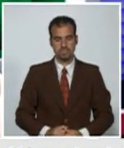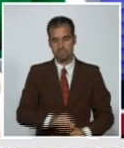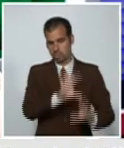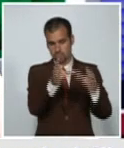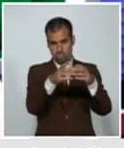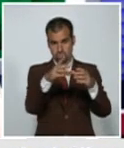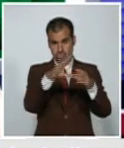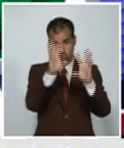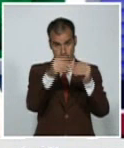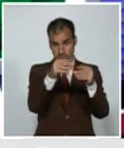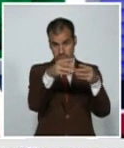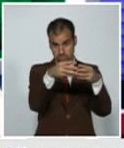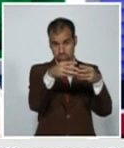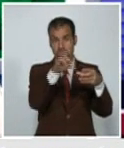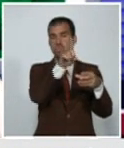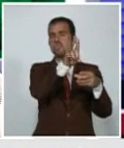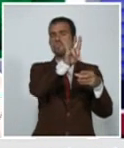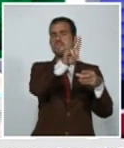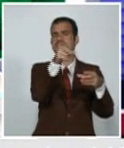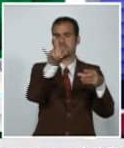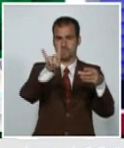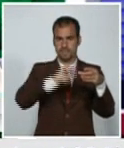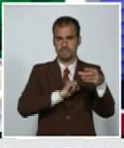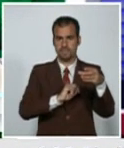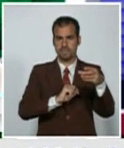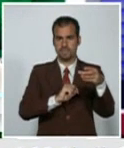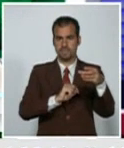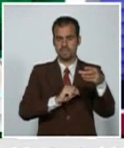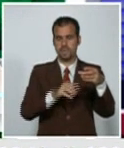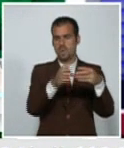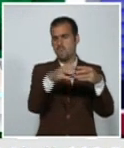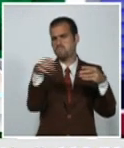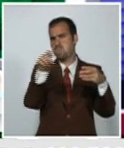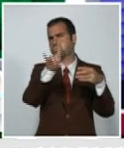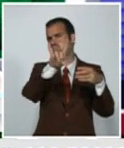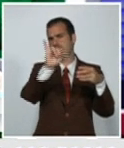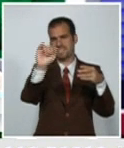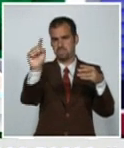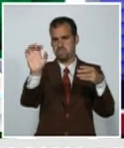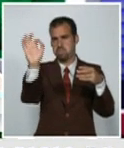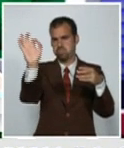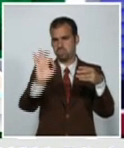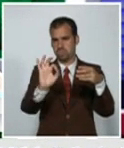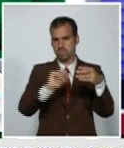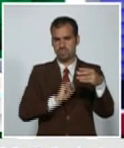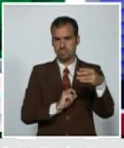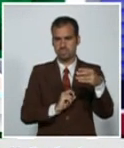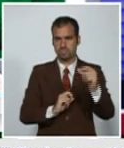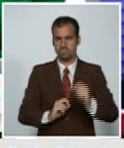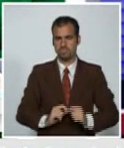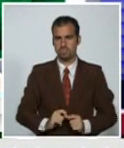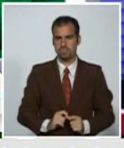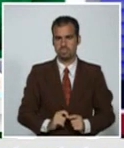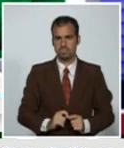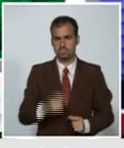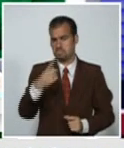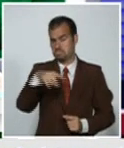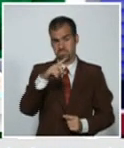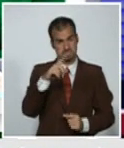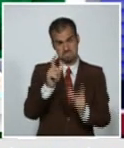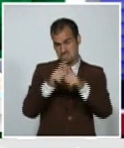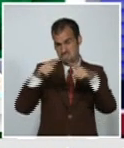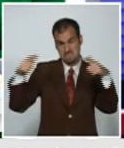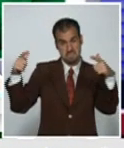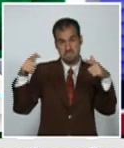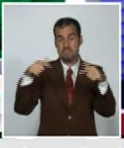919, el 96%, nuevamente el porciento prácticamente casi todos,